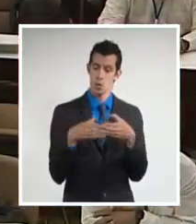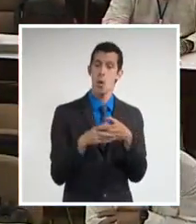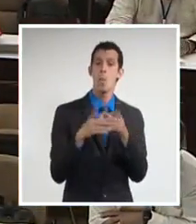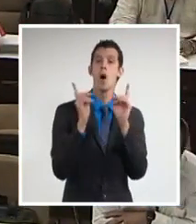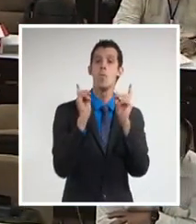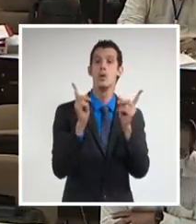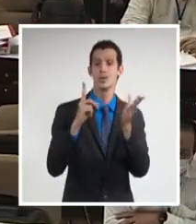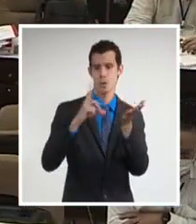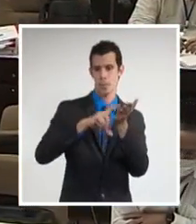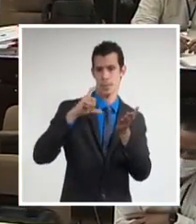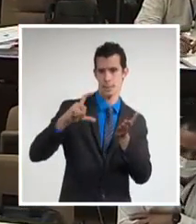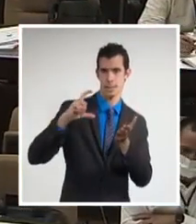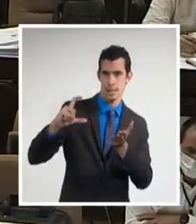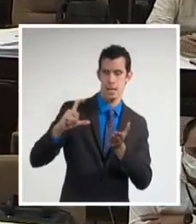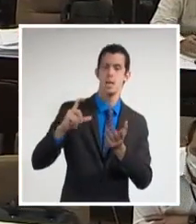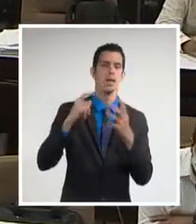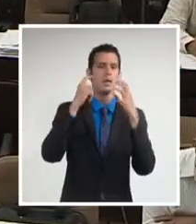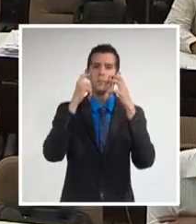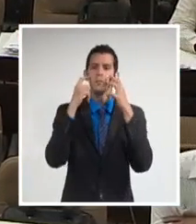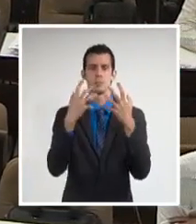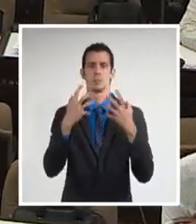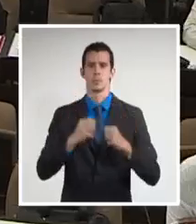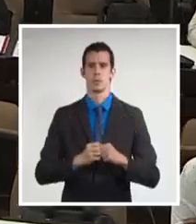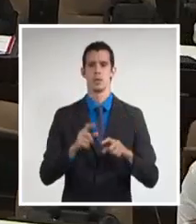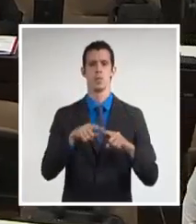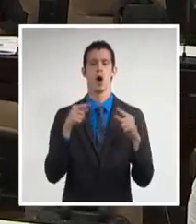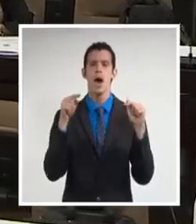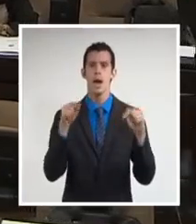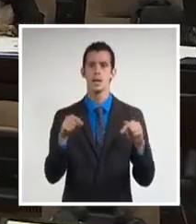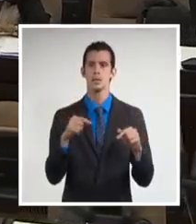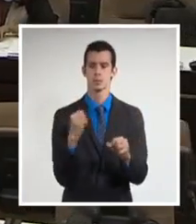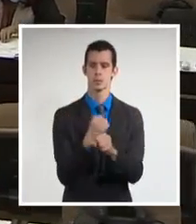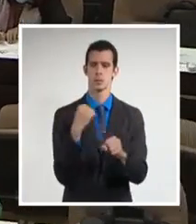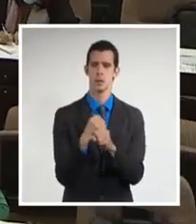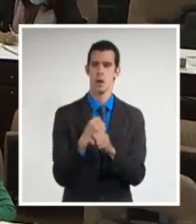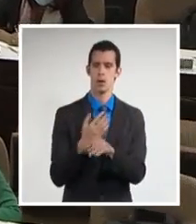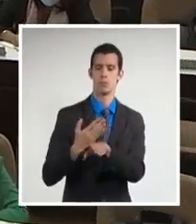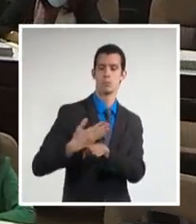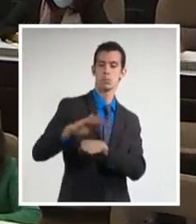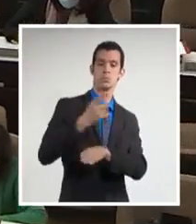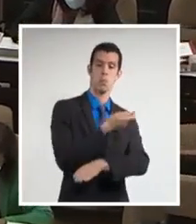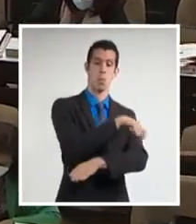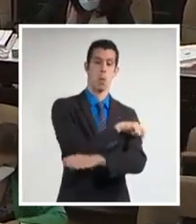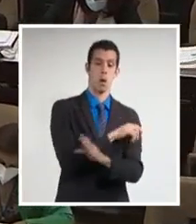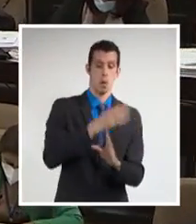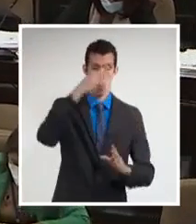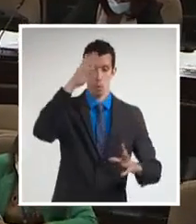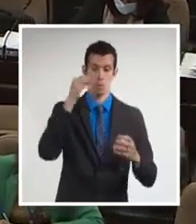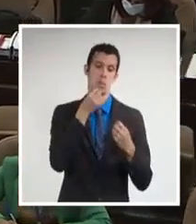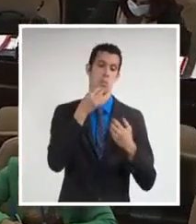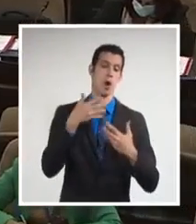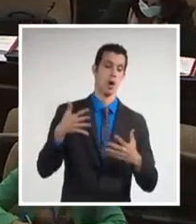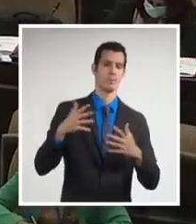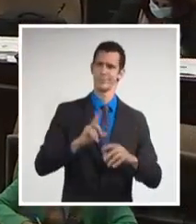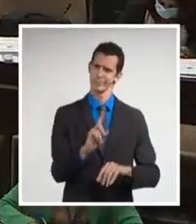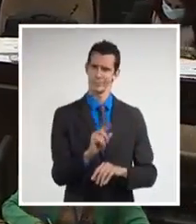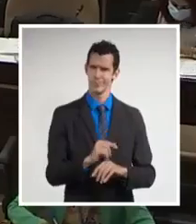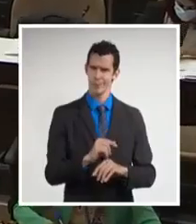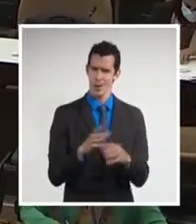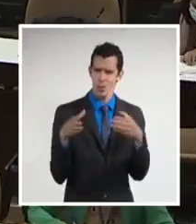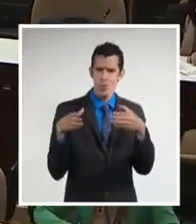al que se consultan las grandes decisiones políticas, económicas y sociales. Más que partido, somos